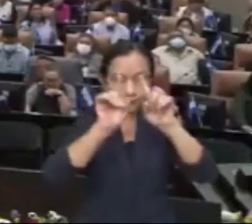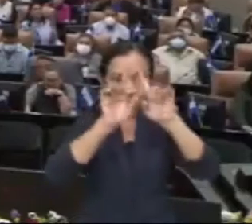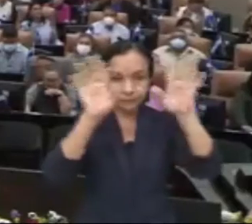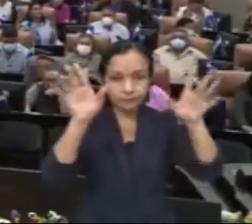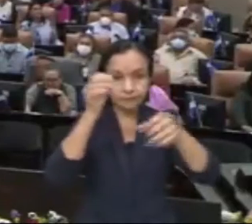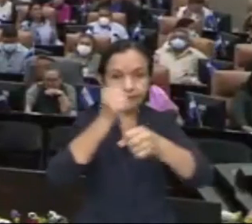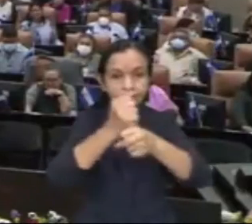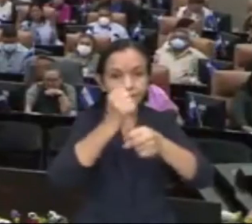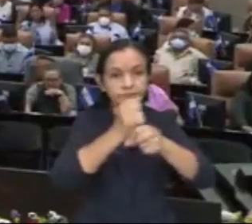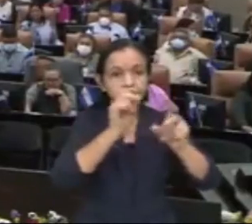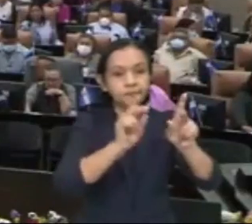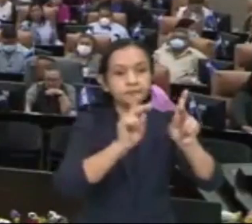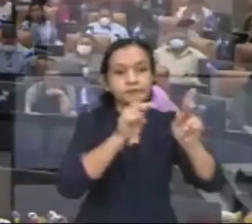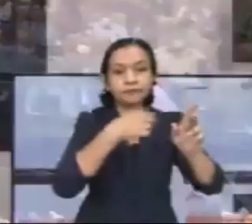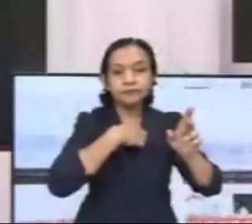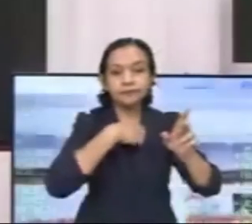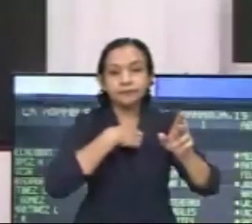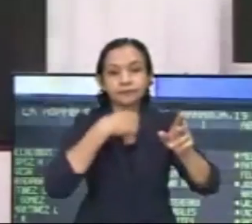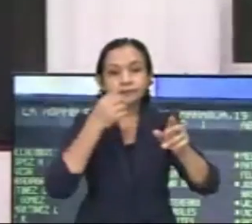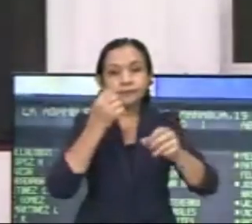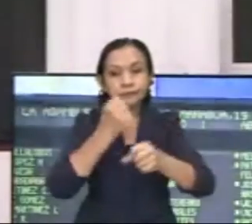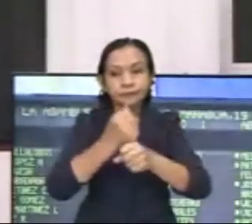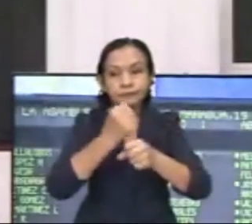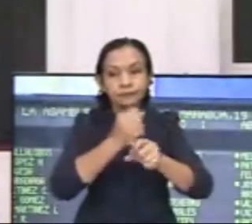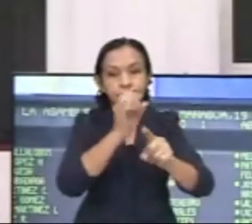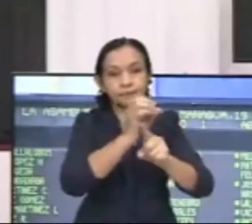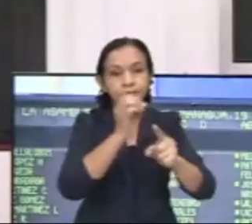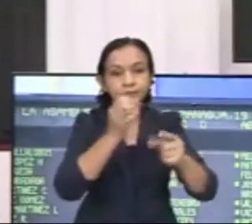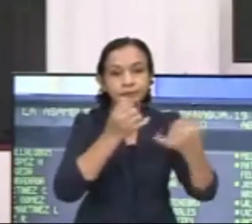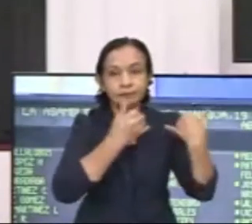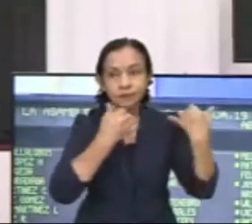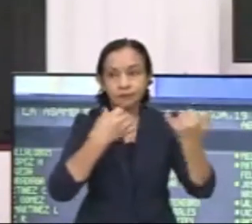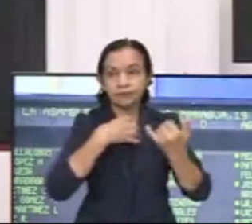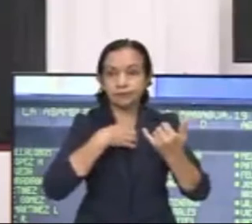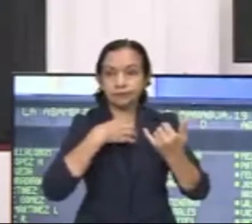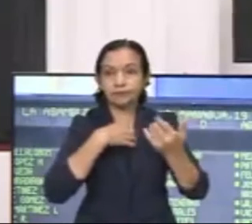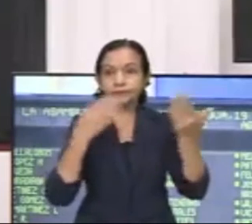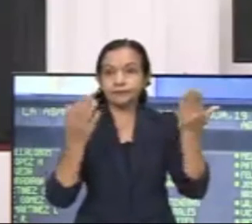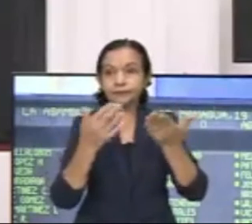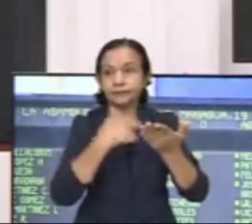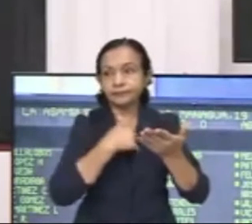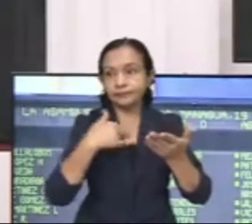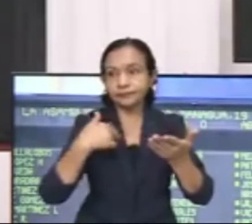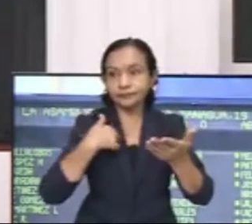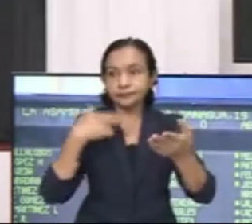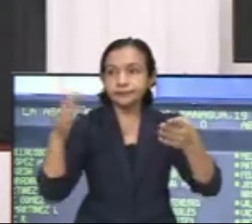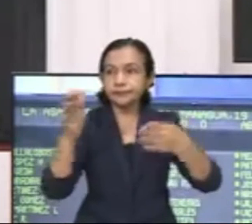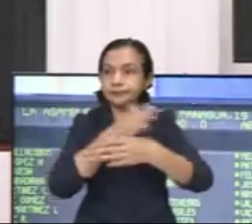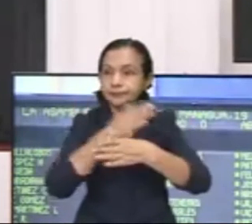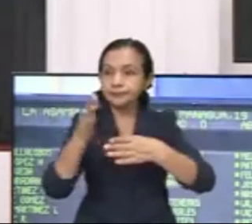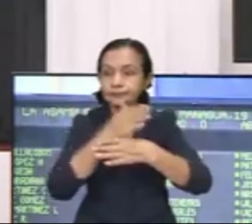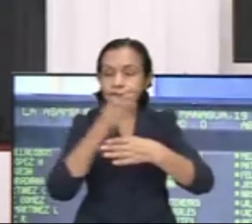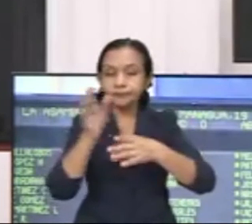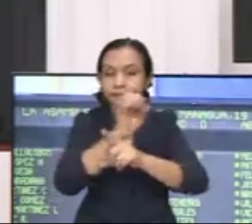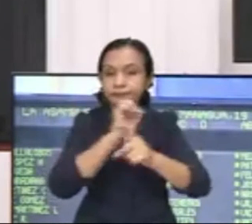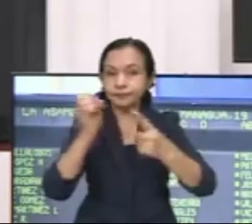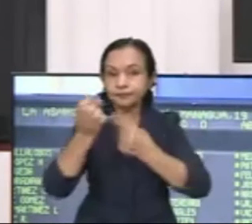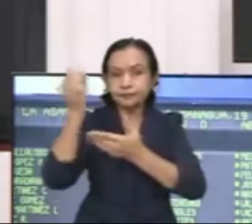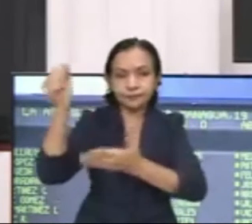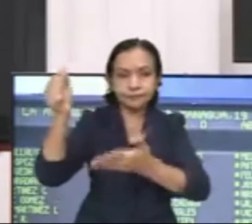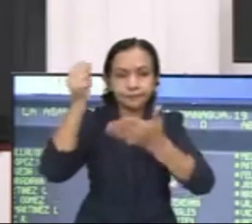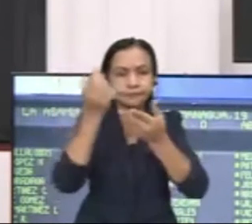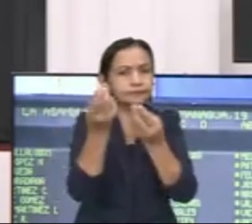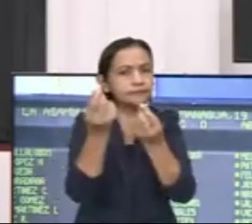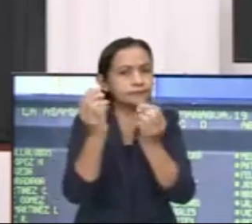funciones, las facultades, tanto de la institución como también del quehacer de los organismos sin fines de lucro, que